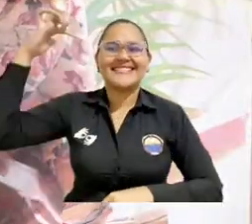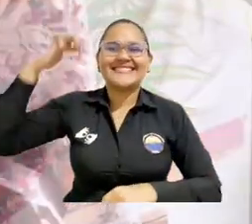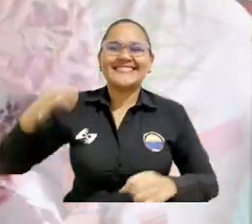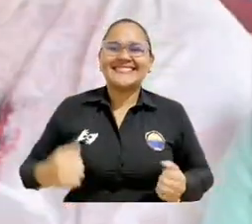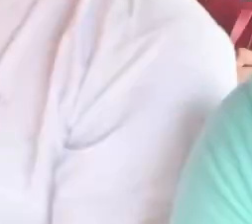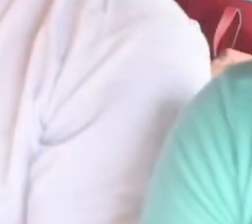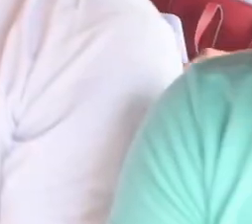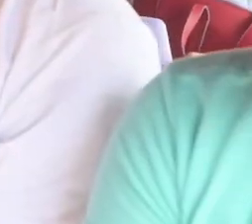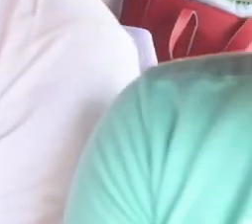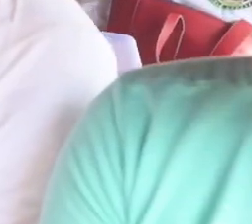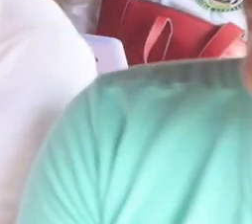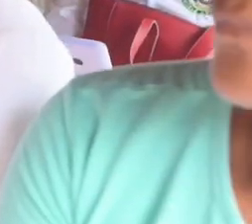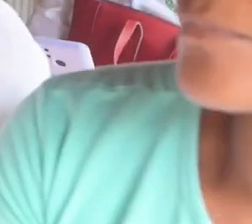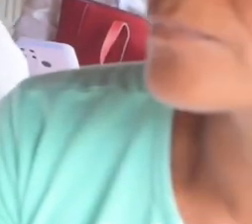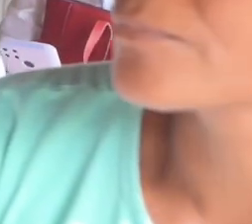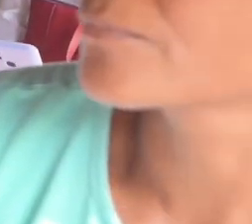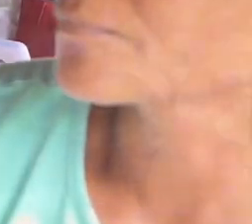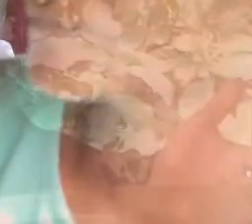ser profesionales.